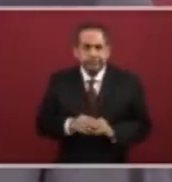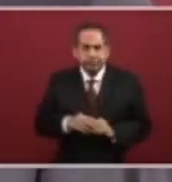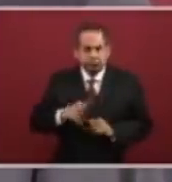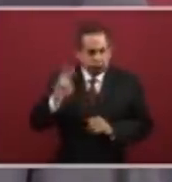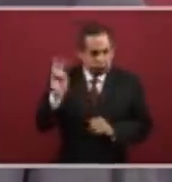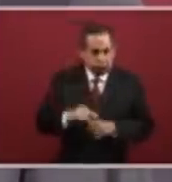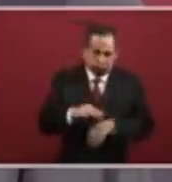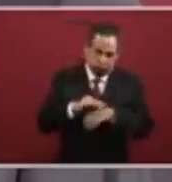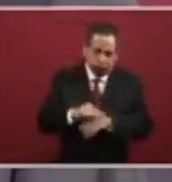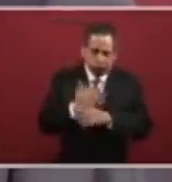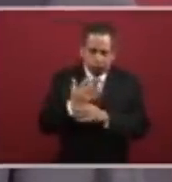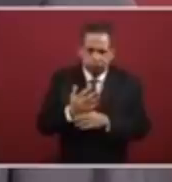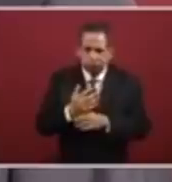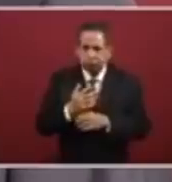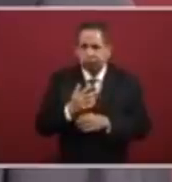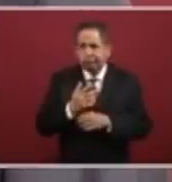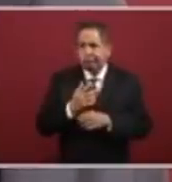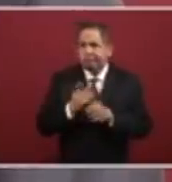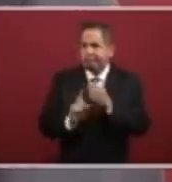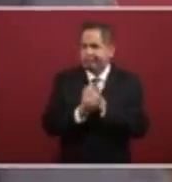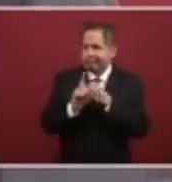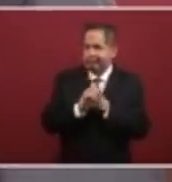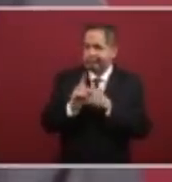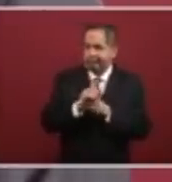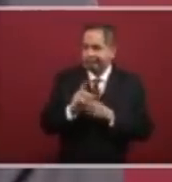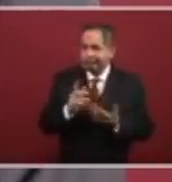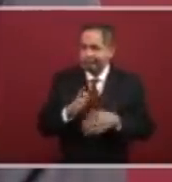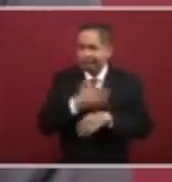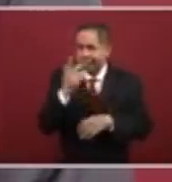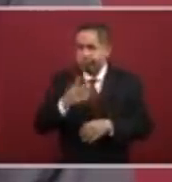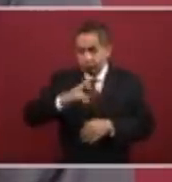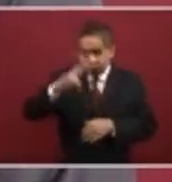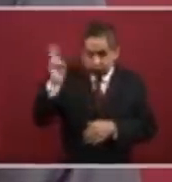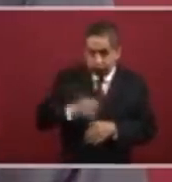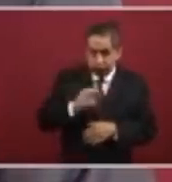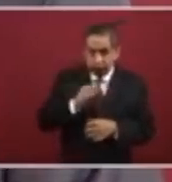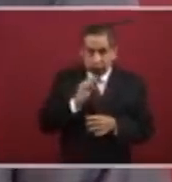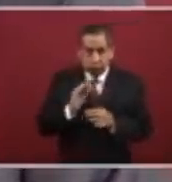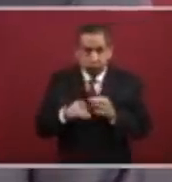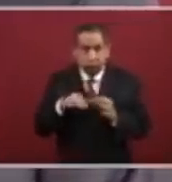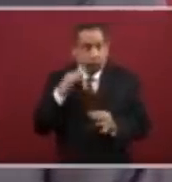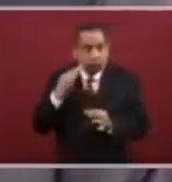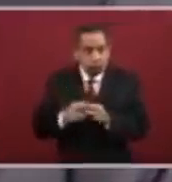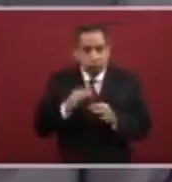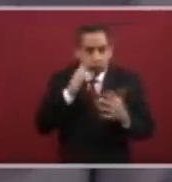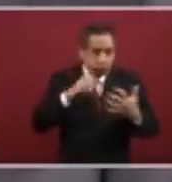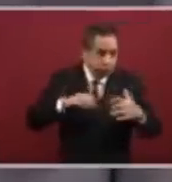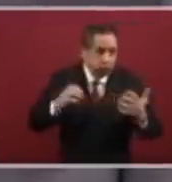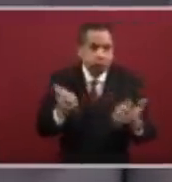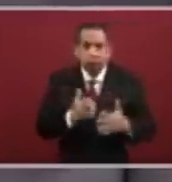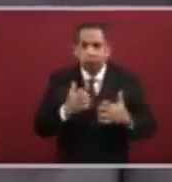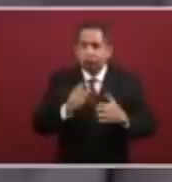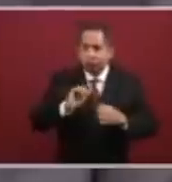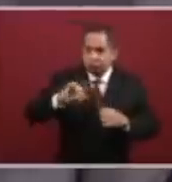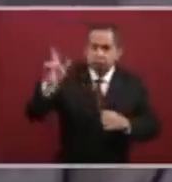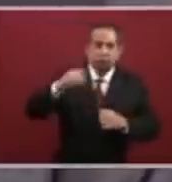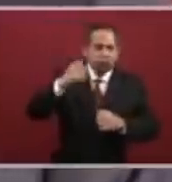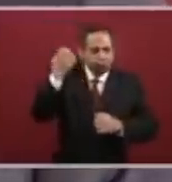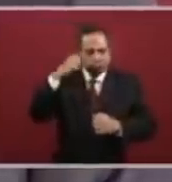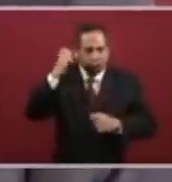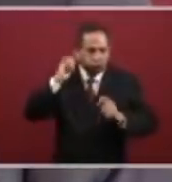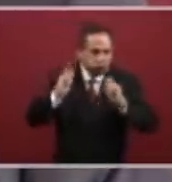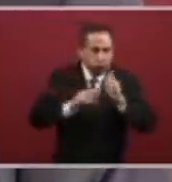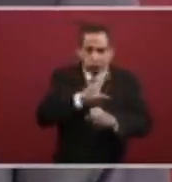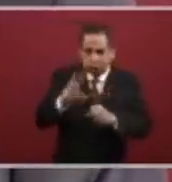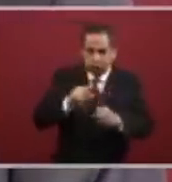hechos el problema de que no iban a tener capacidad técnica profesional